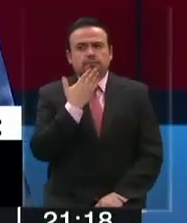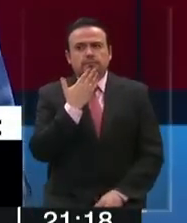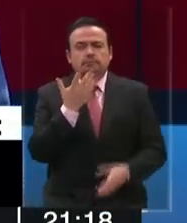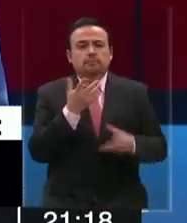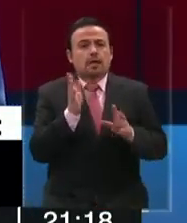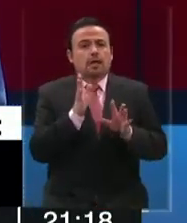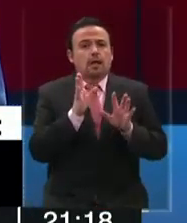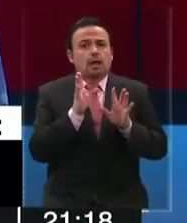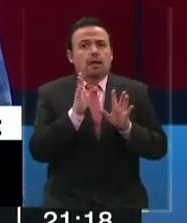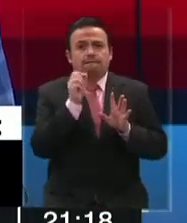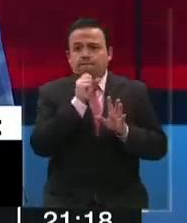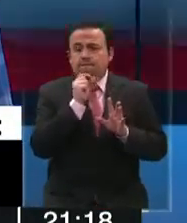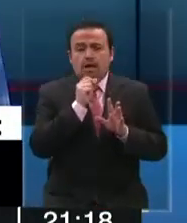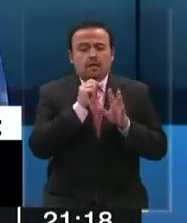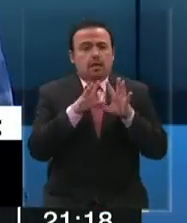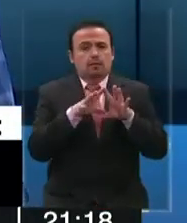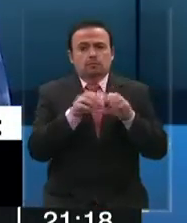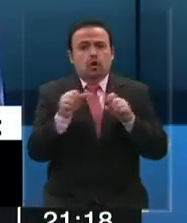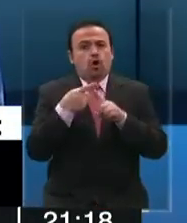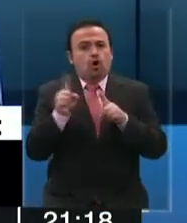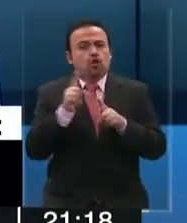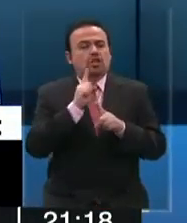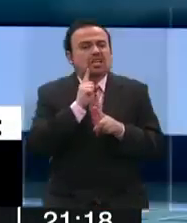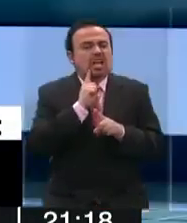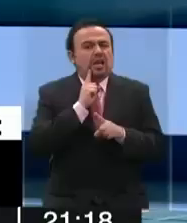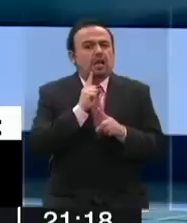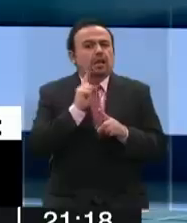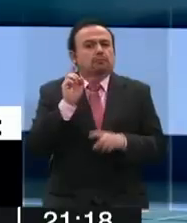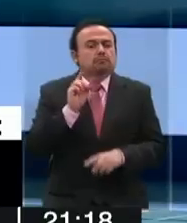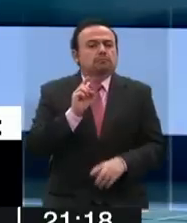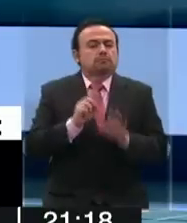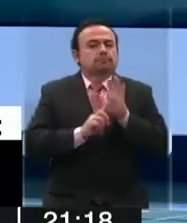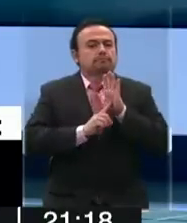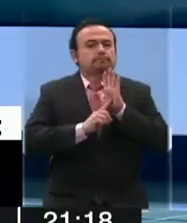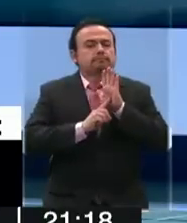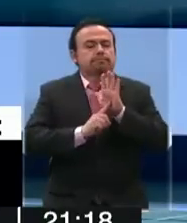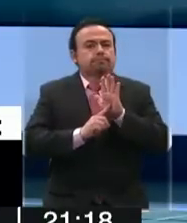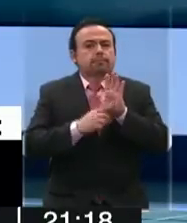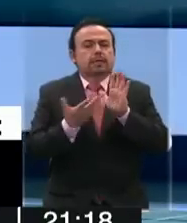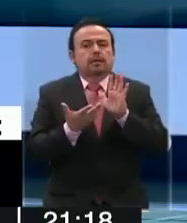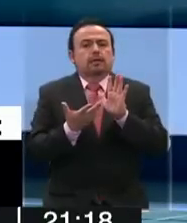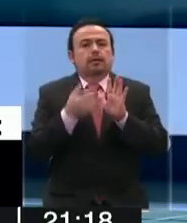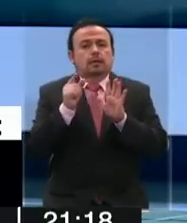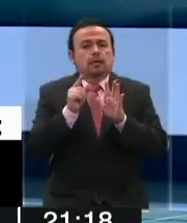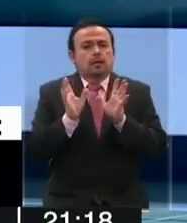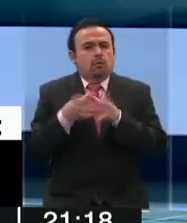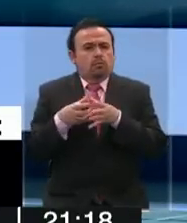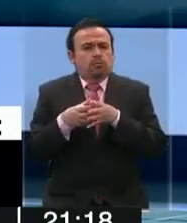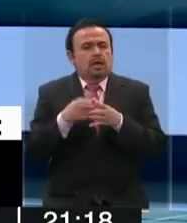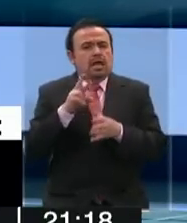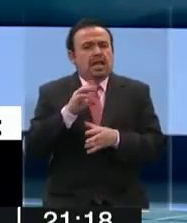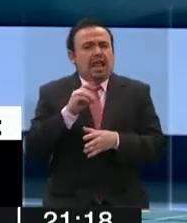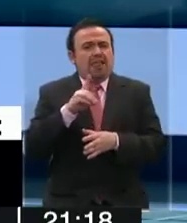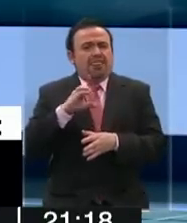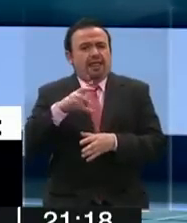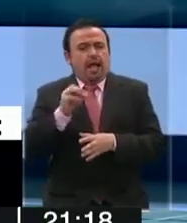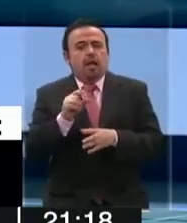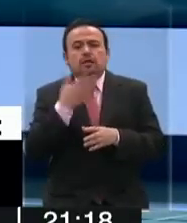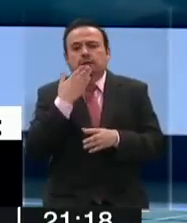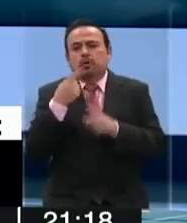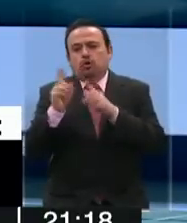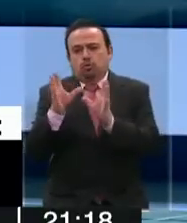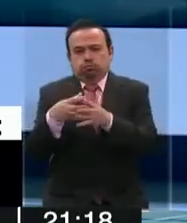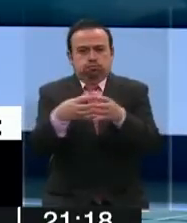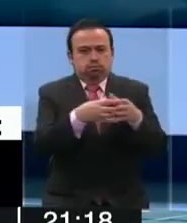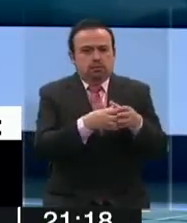establecido por el momento más vocería ahora es un momento complicado difícil no solamente para el partido radical también para otros partidos de la nueva mayoría también